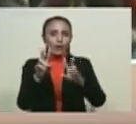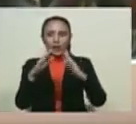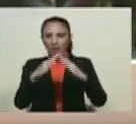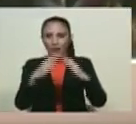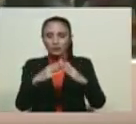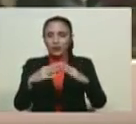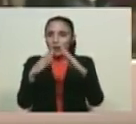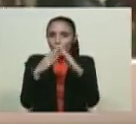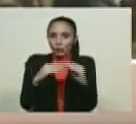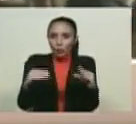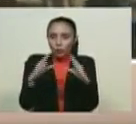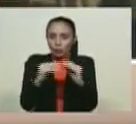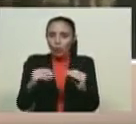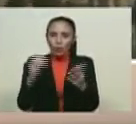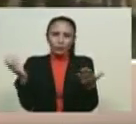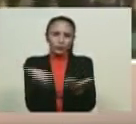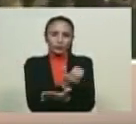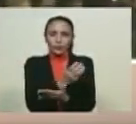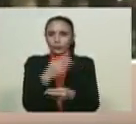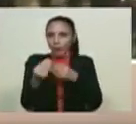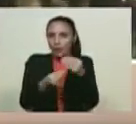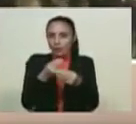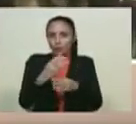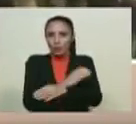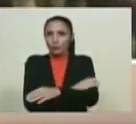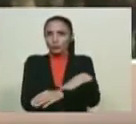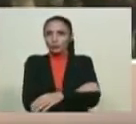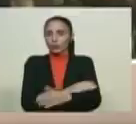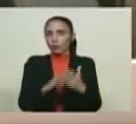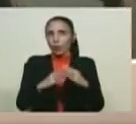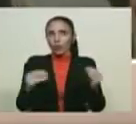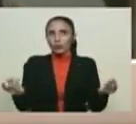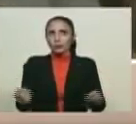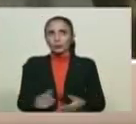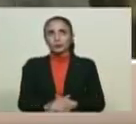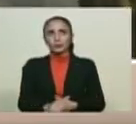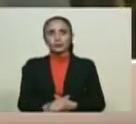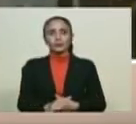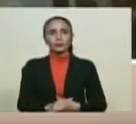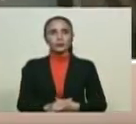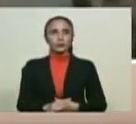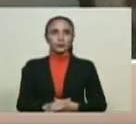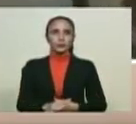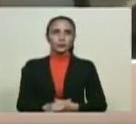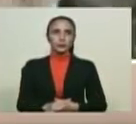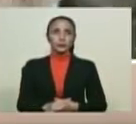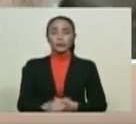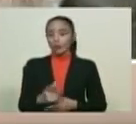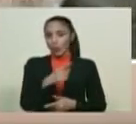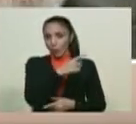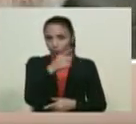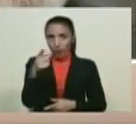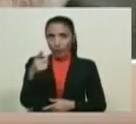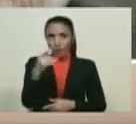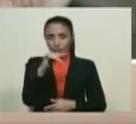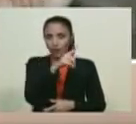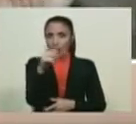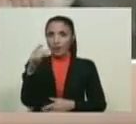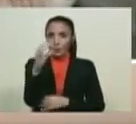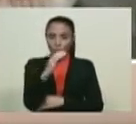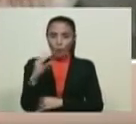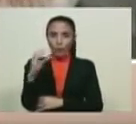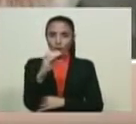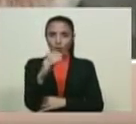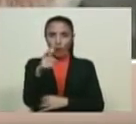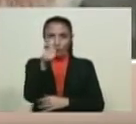las prestaciones sociales. Esto es muy importante, colombianos, que me acompañan aquí. Ustedes lo viven todos los días en